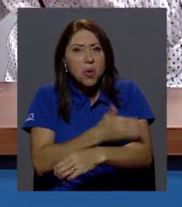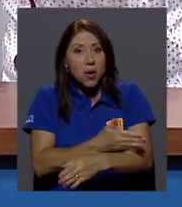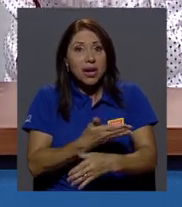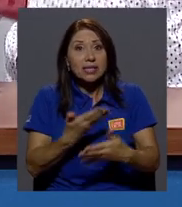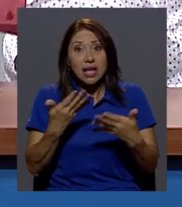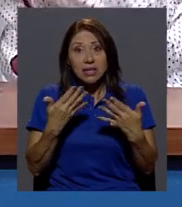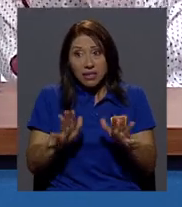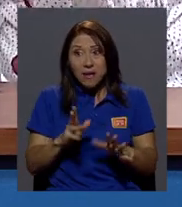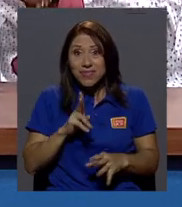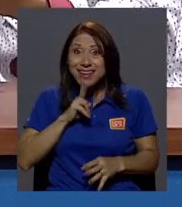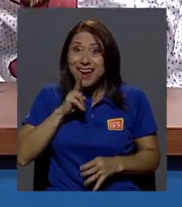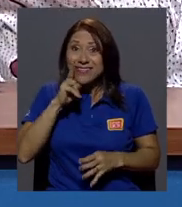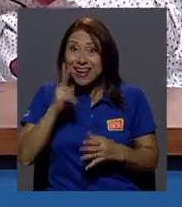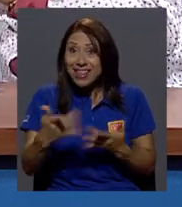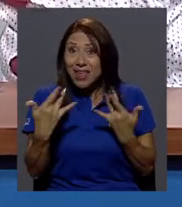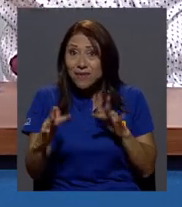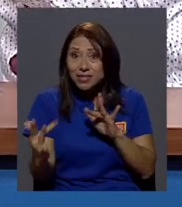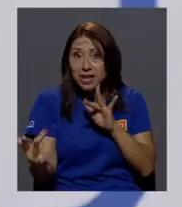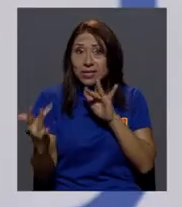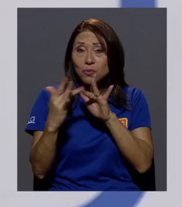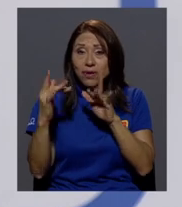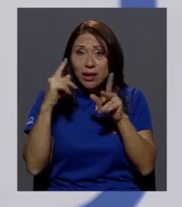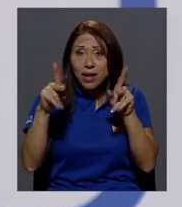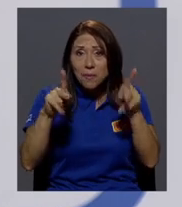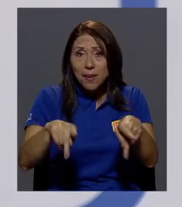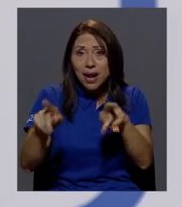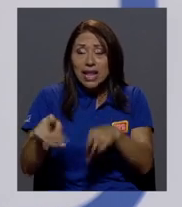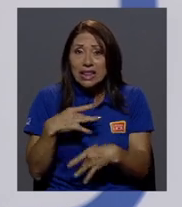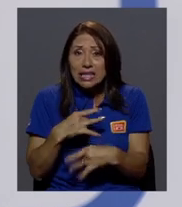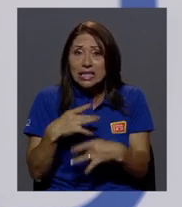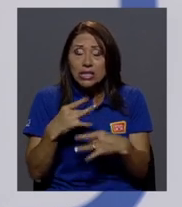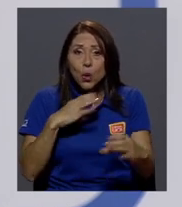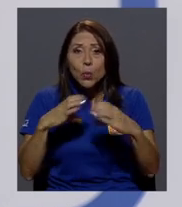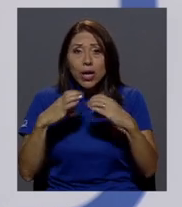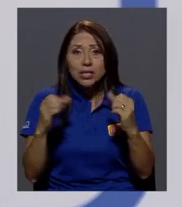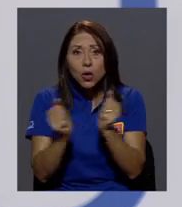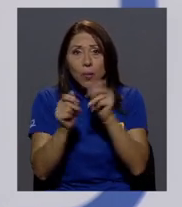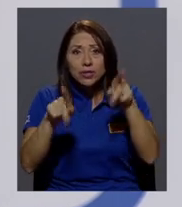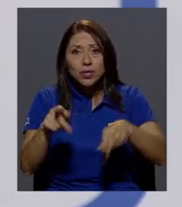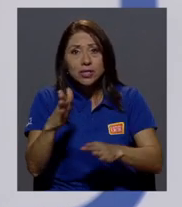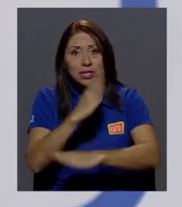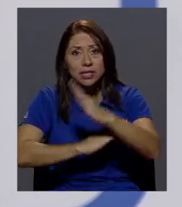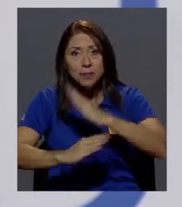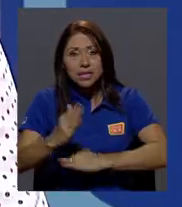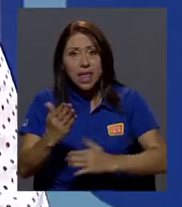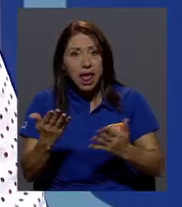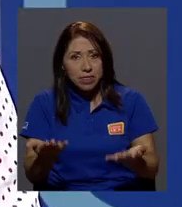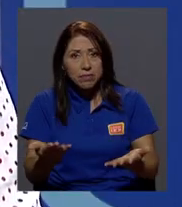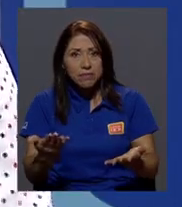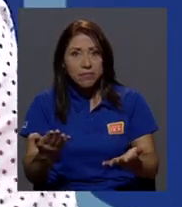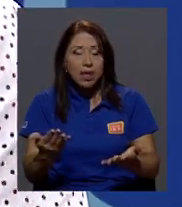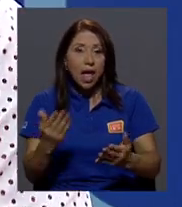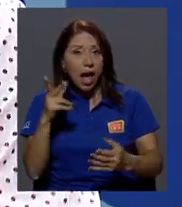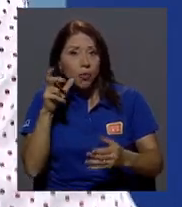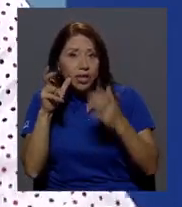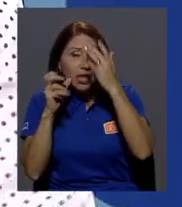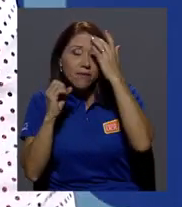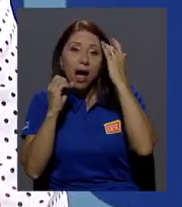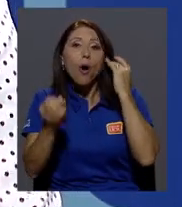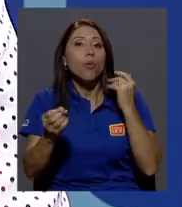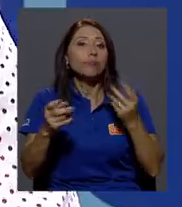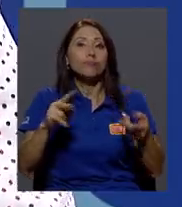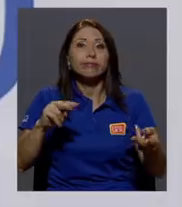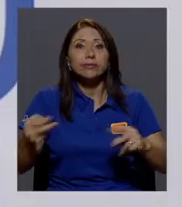disponible en la realidad para la gente con que tenga interés en poder comunicarse con personas con discapacidad en este caso auditiva o